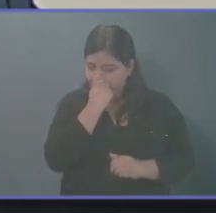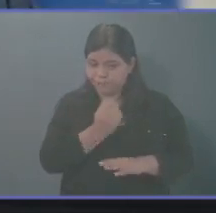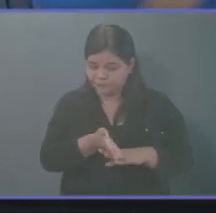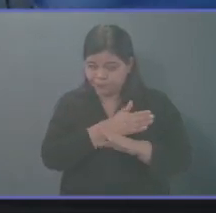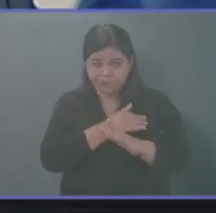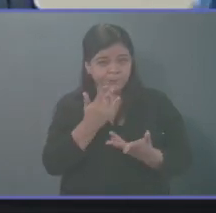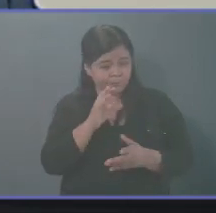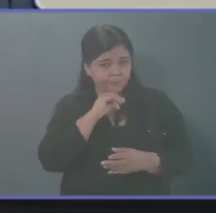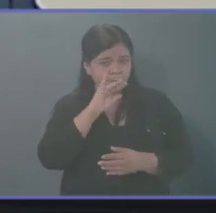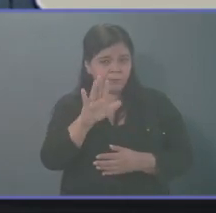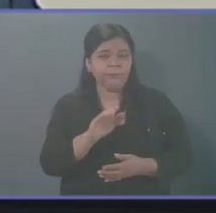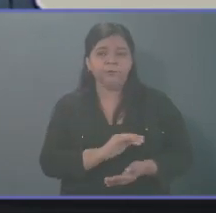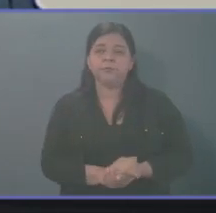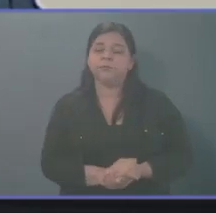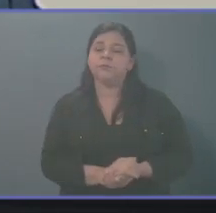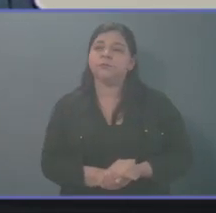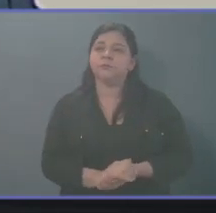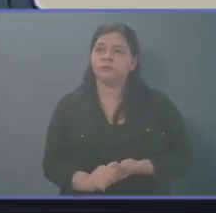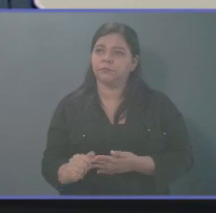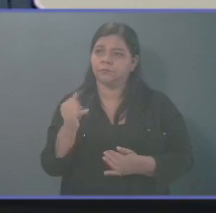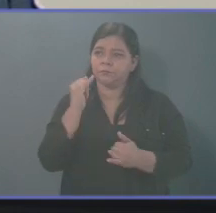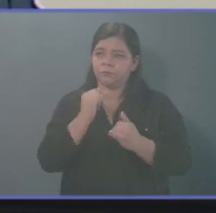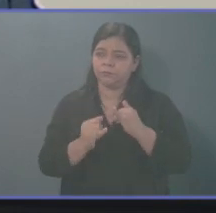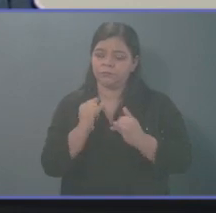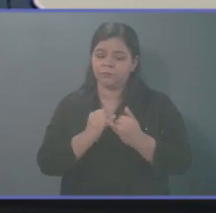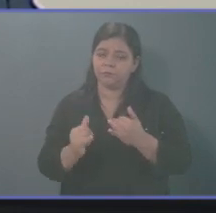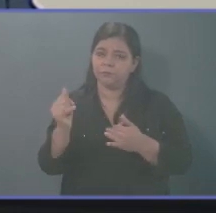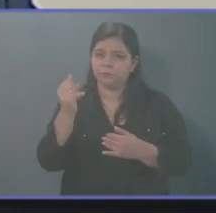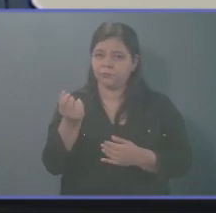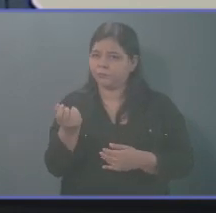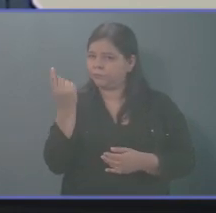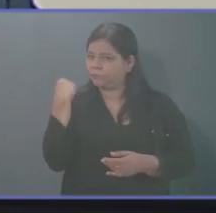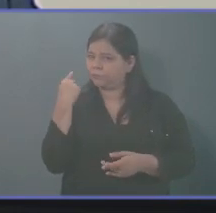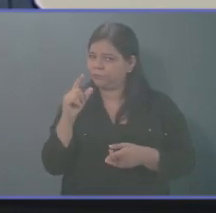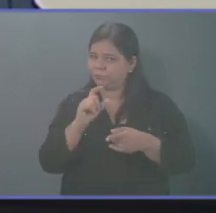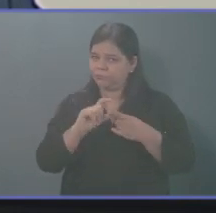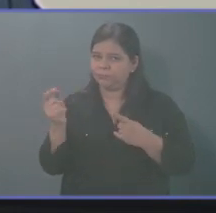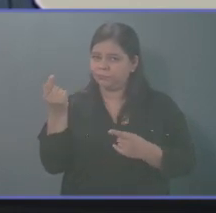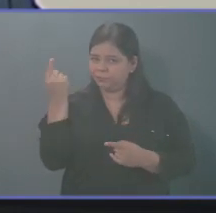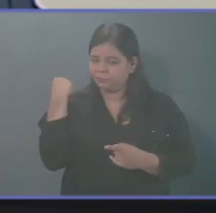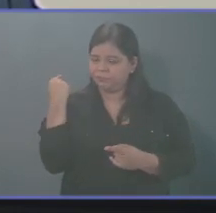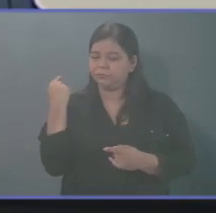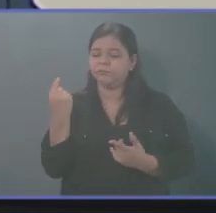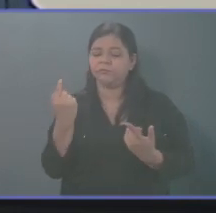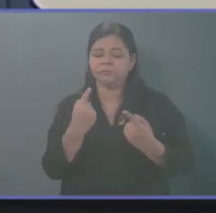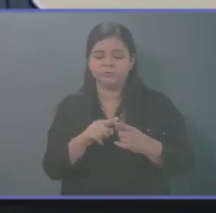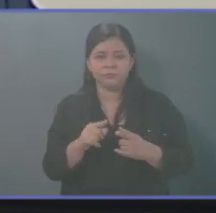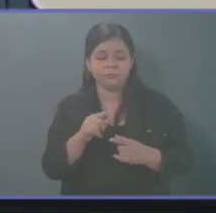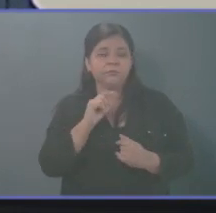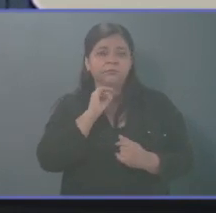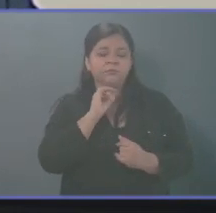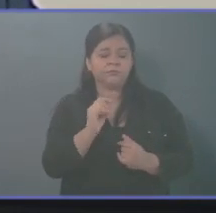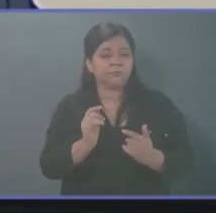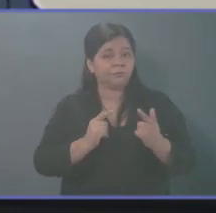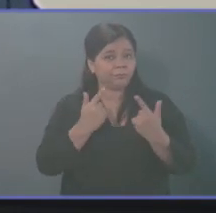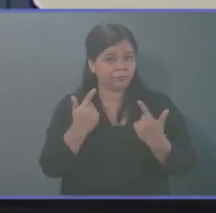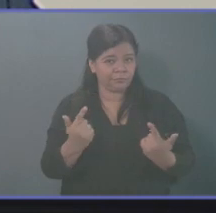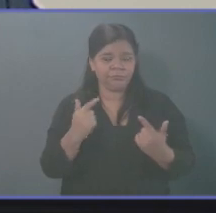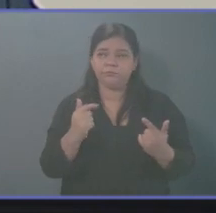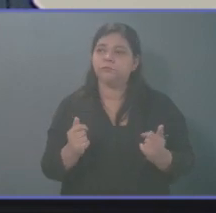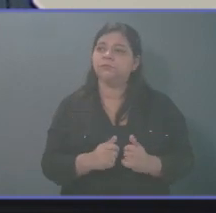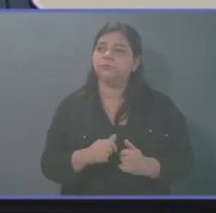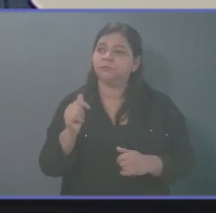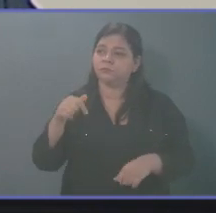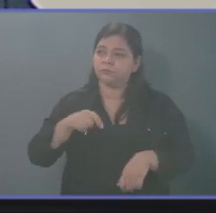planteando en estas últimas semanas y días, sobre todo porque en